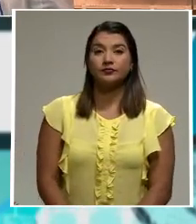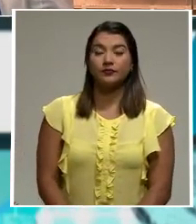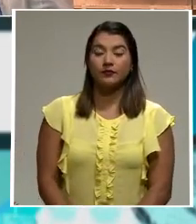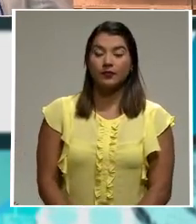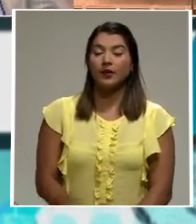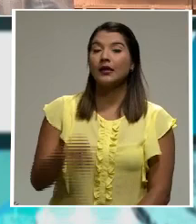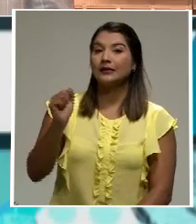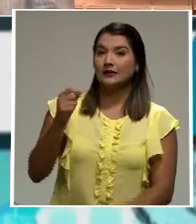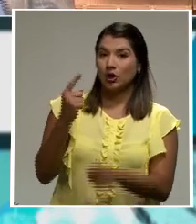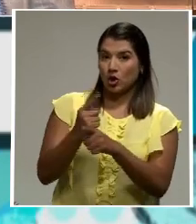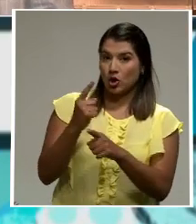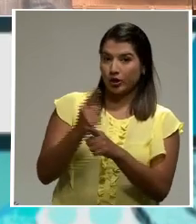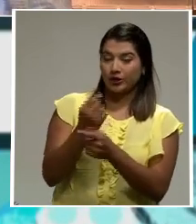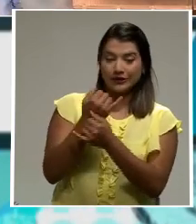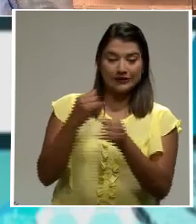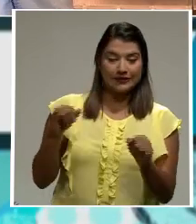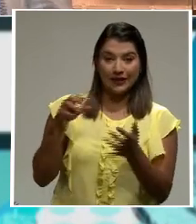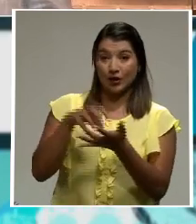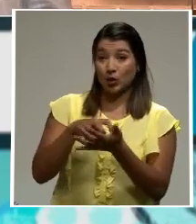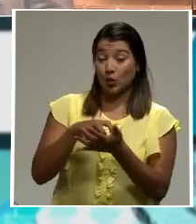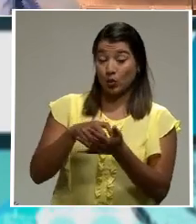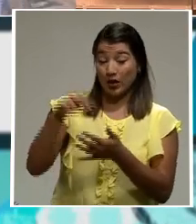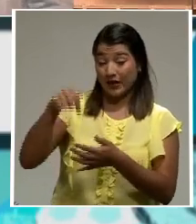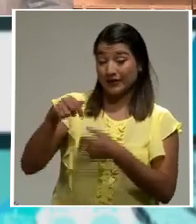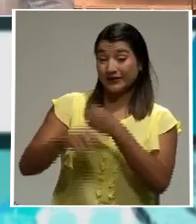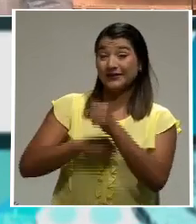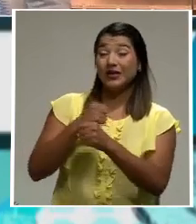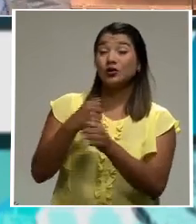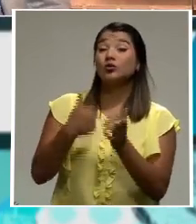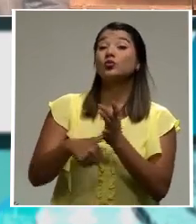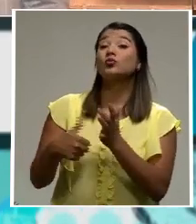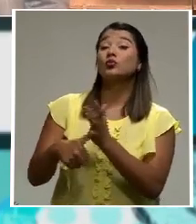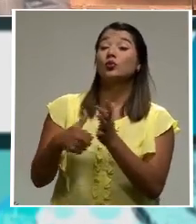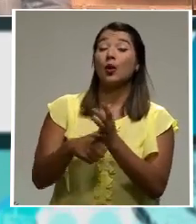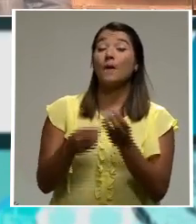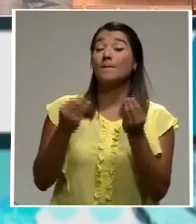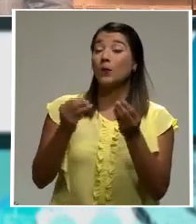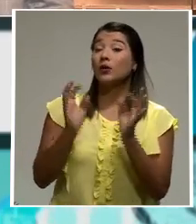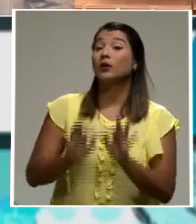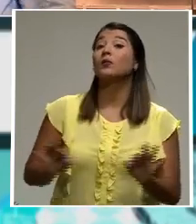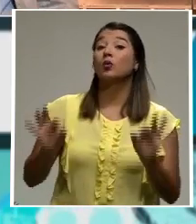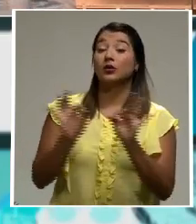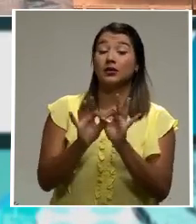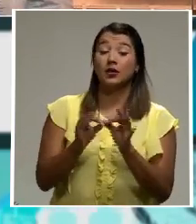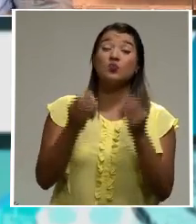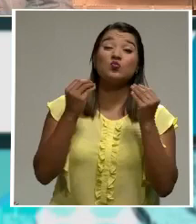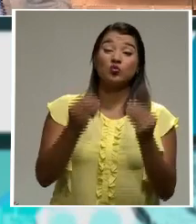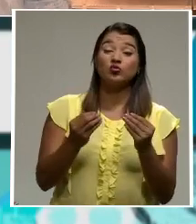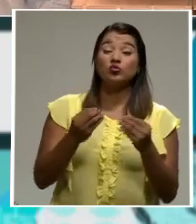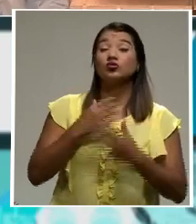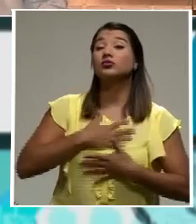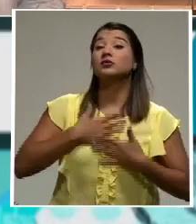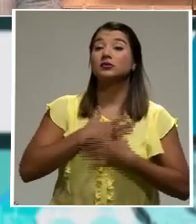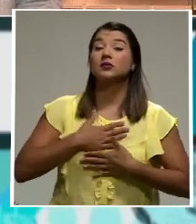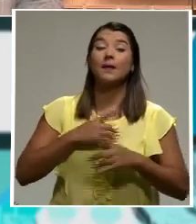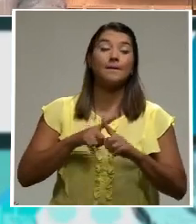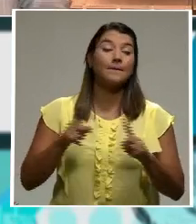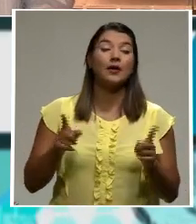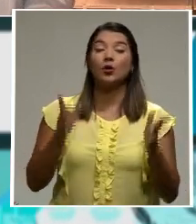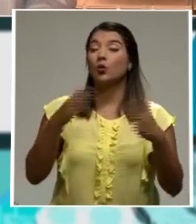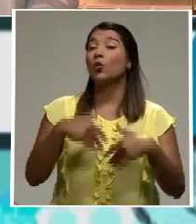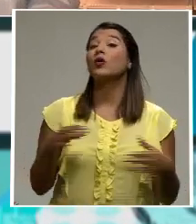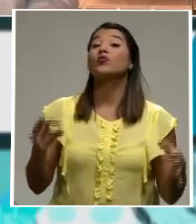Así es, Ernesto, sin duda alguna el año electoral pesa, a pesar de que muchos diputados aseguran que no tiene